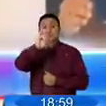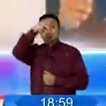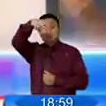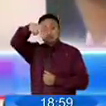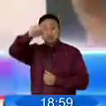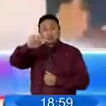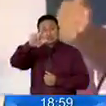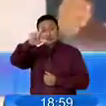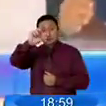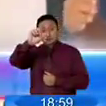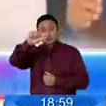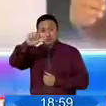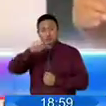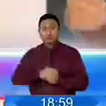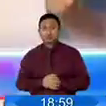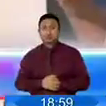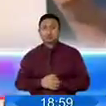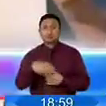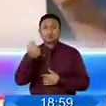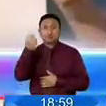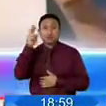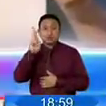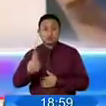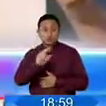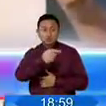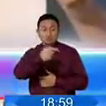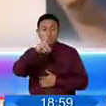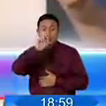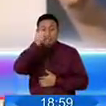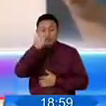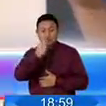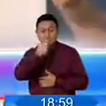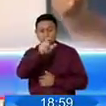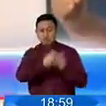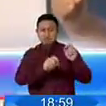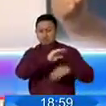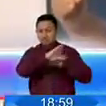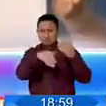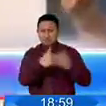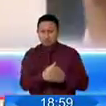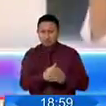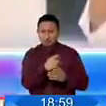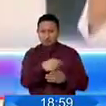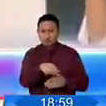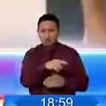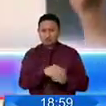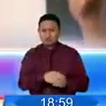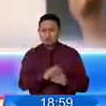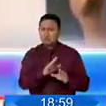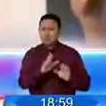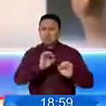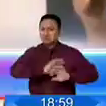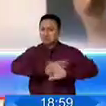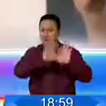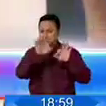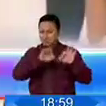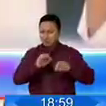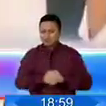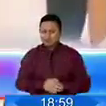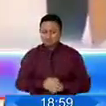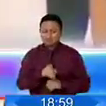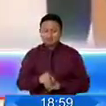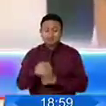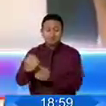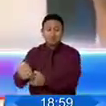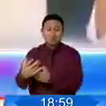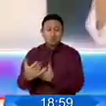país, con Guacho y todos sus disidentes, que constituyen, para decirlo con claridad, según